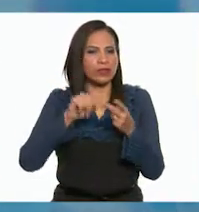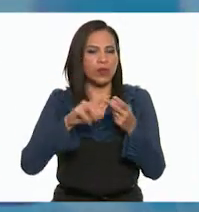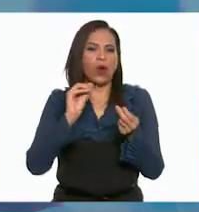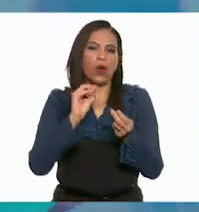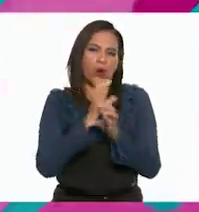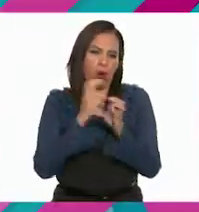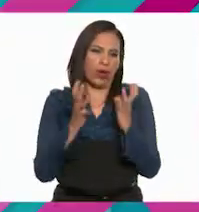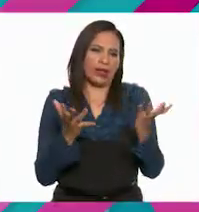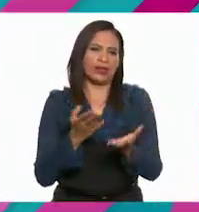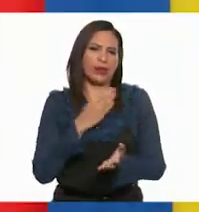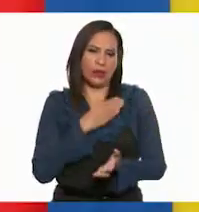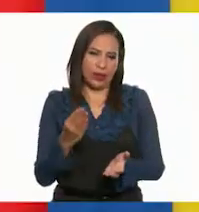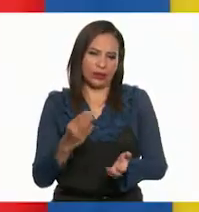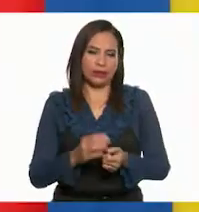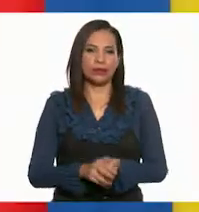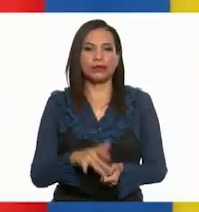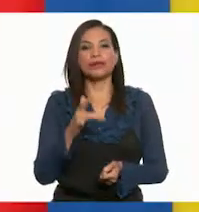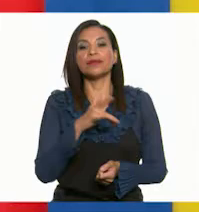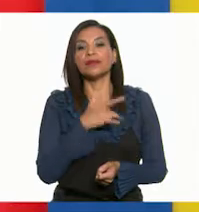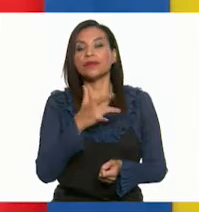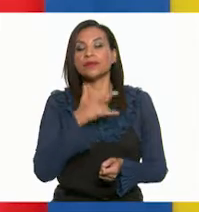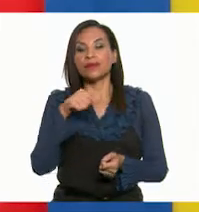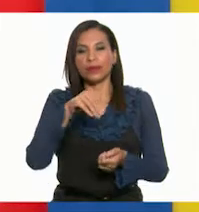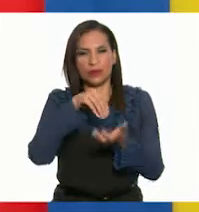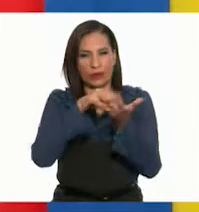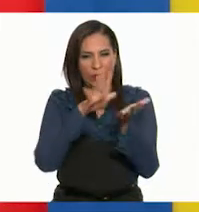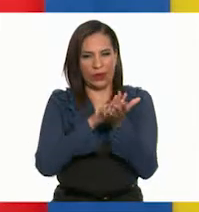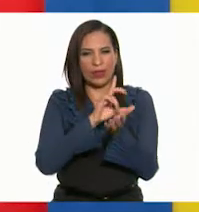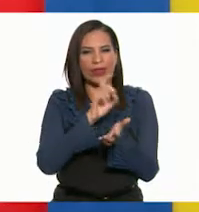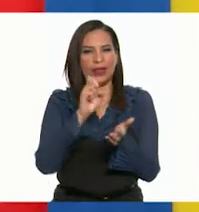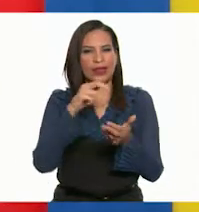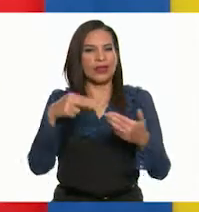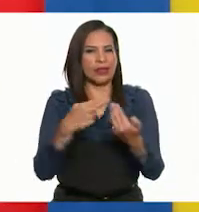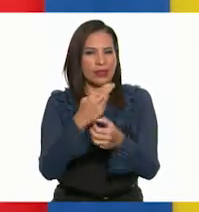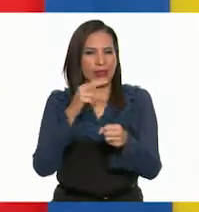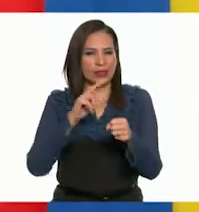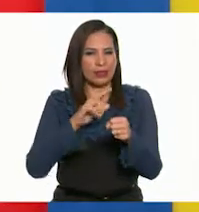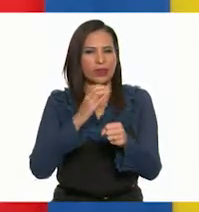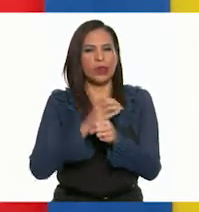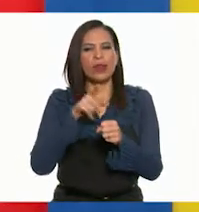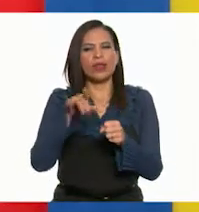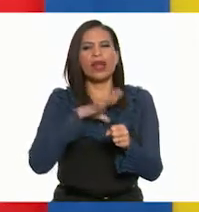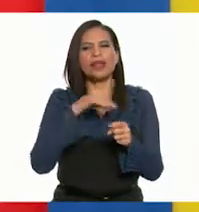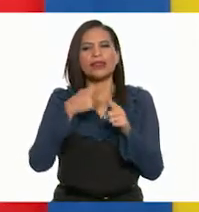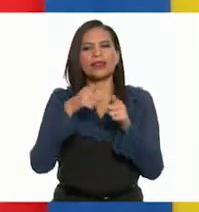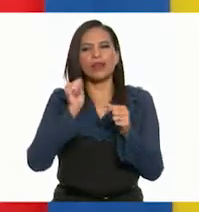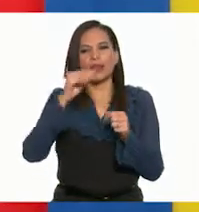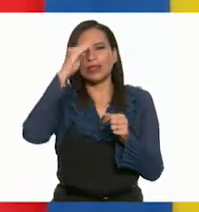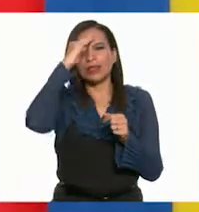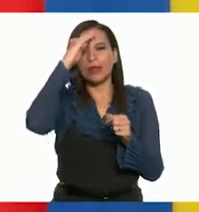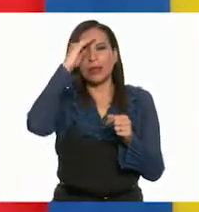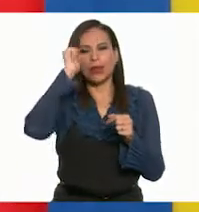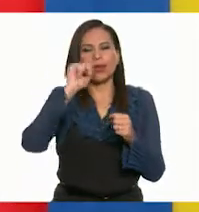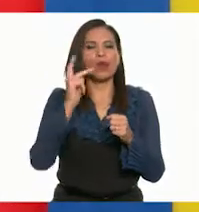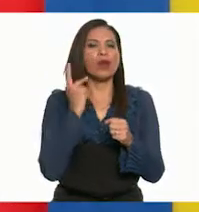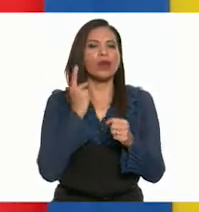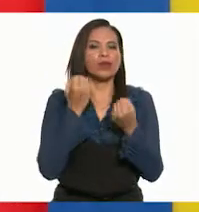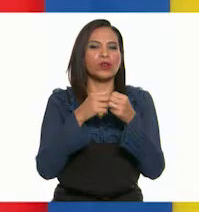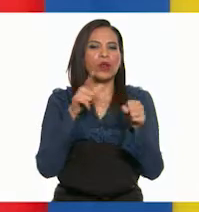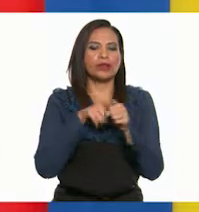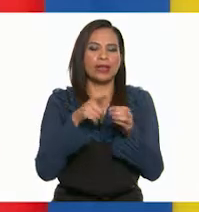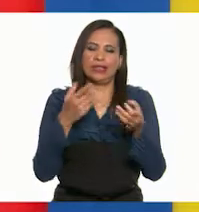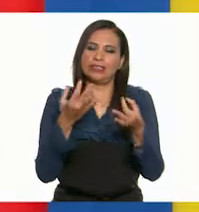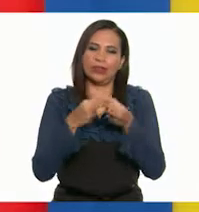virtud. En los sentimientos de la nación, sin duda, está su pensamiento político y social que sentó las bases del